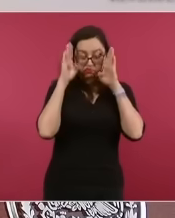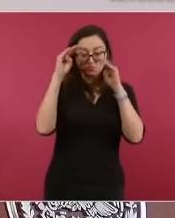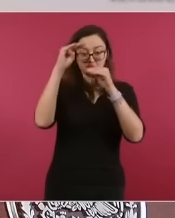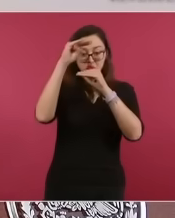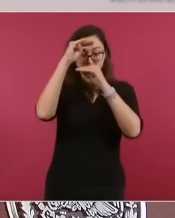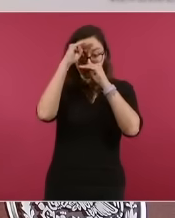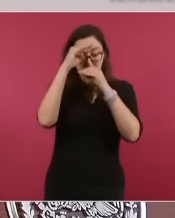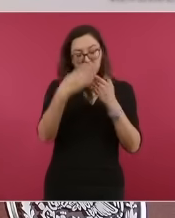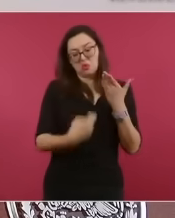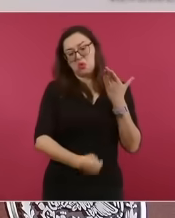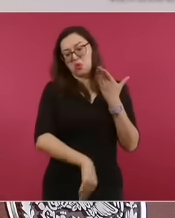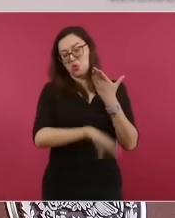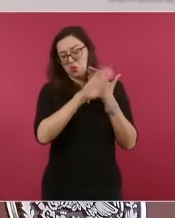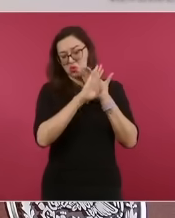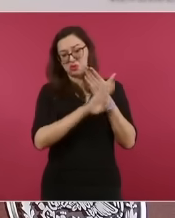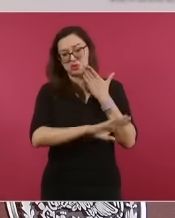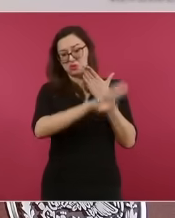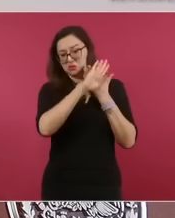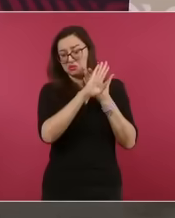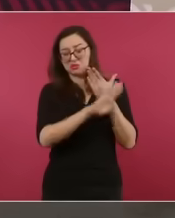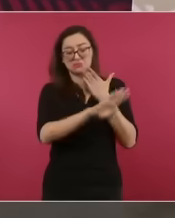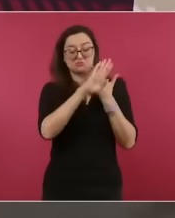adversarios nuestros,